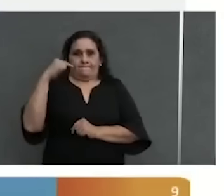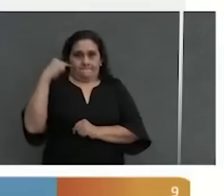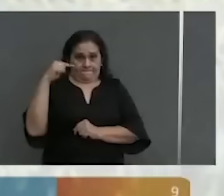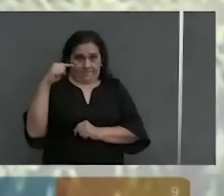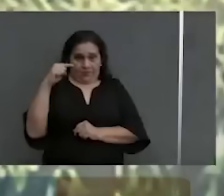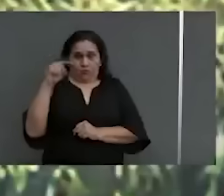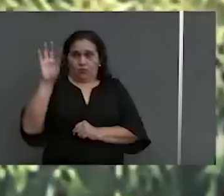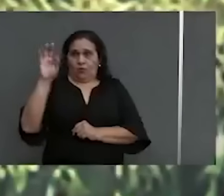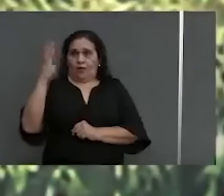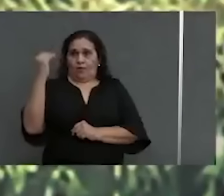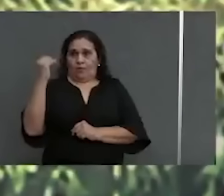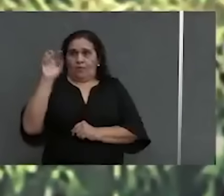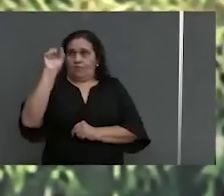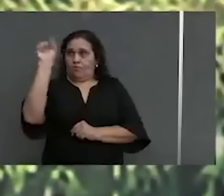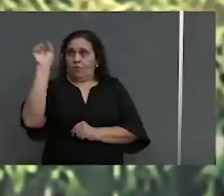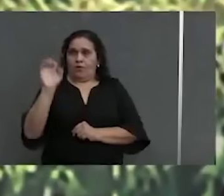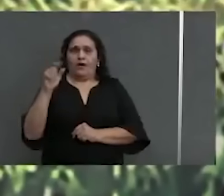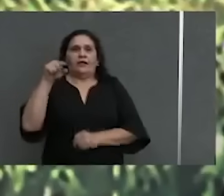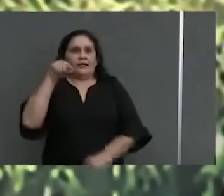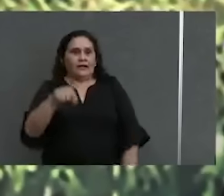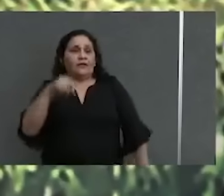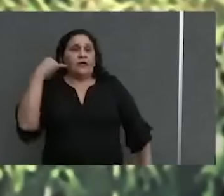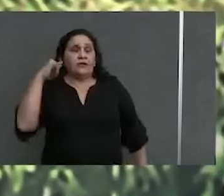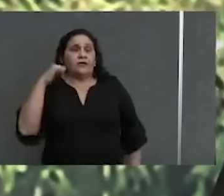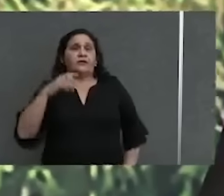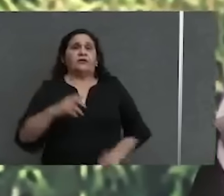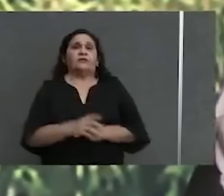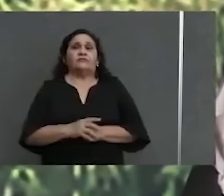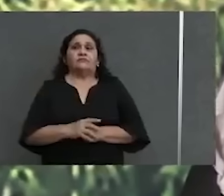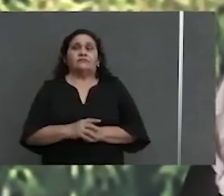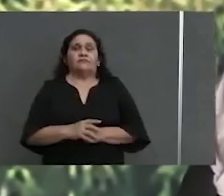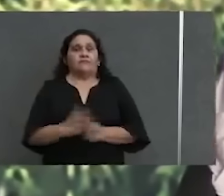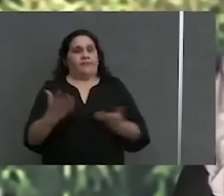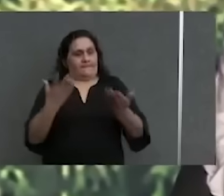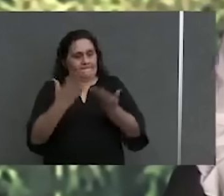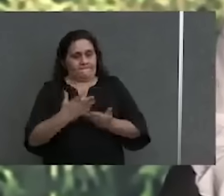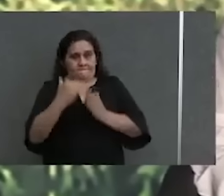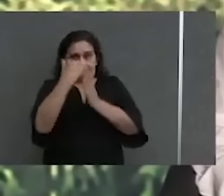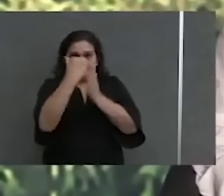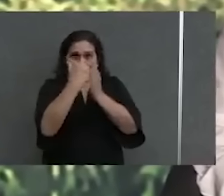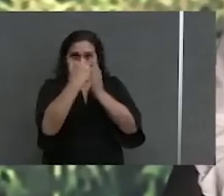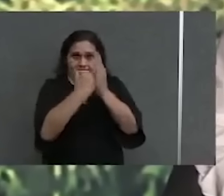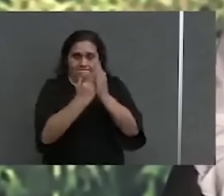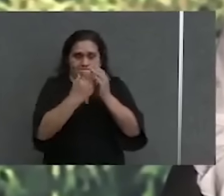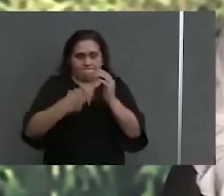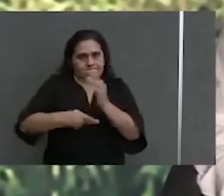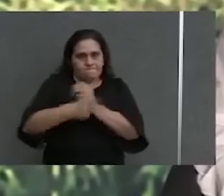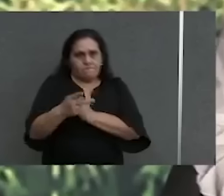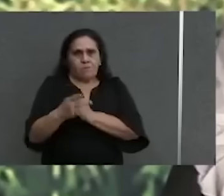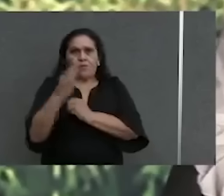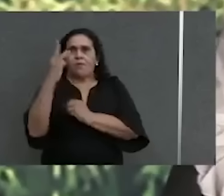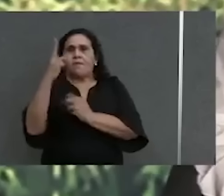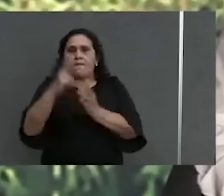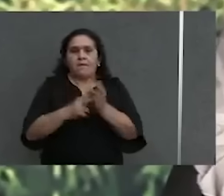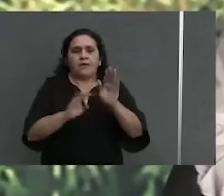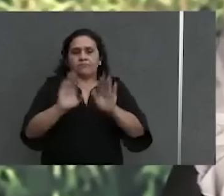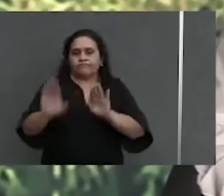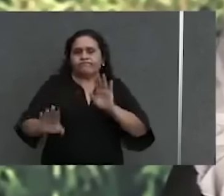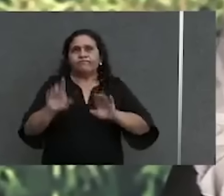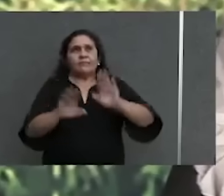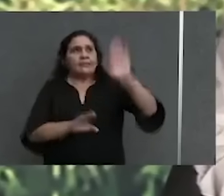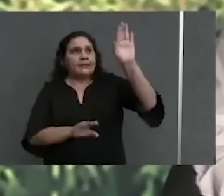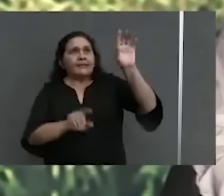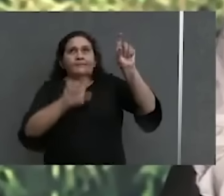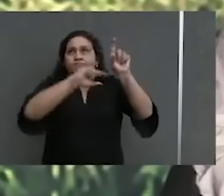49.6%. ¿Qué quiere decir? Que aquí en Yucatán en los últimos años se ha reducido la pobreza 3 veces más rápido que en el resto del